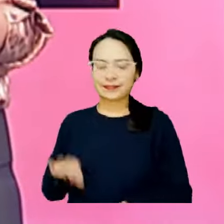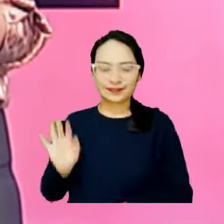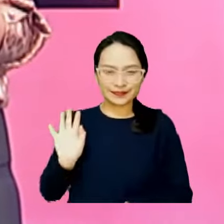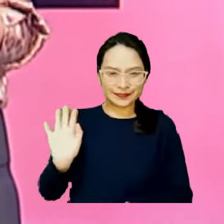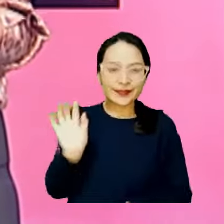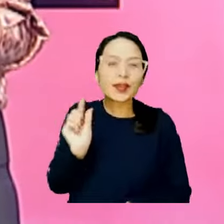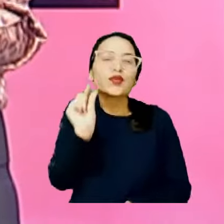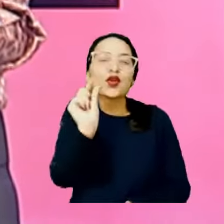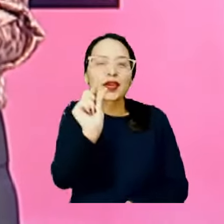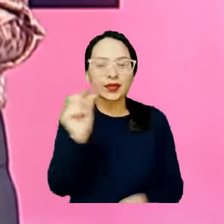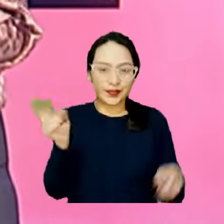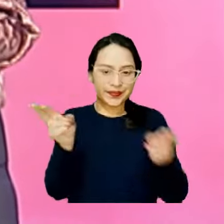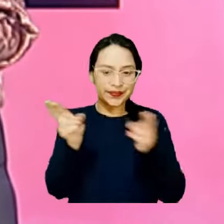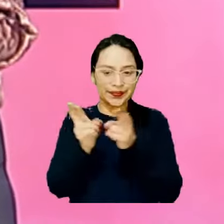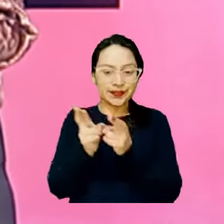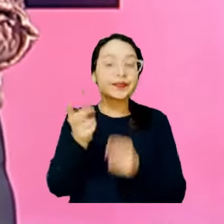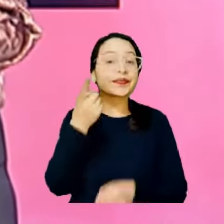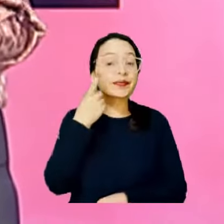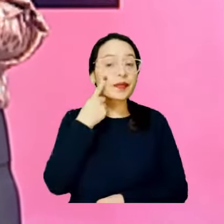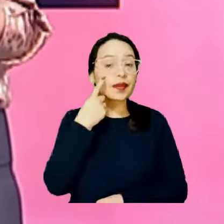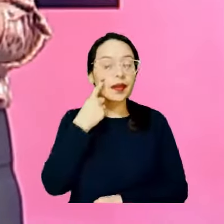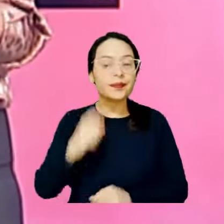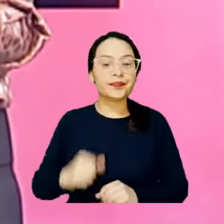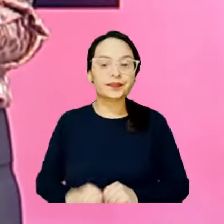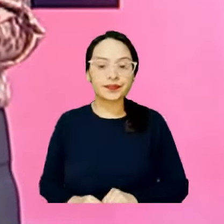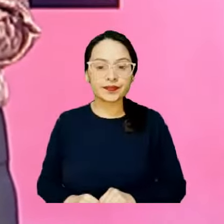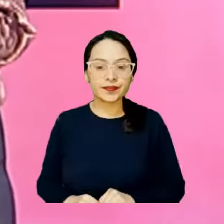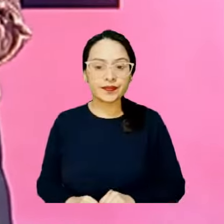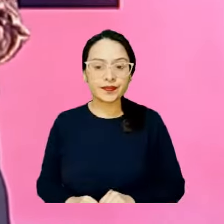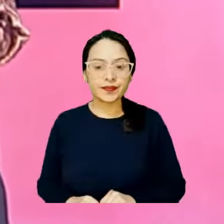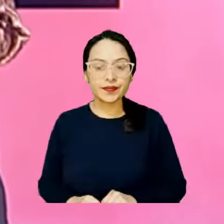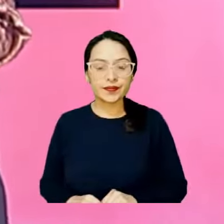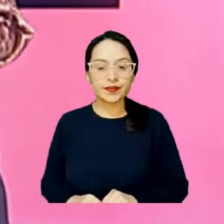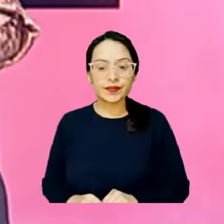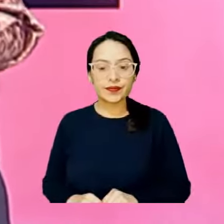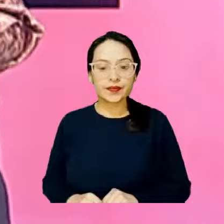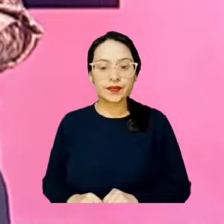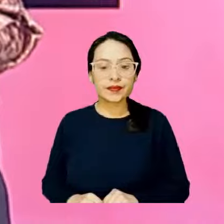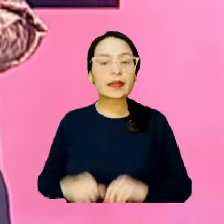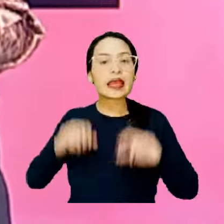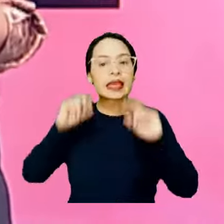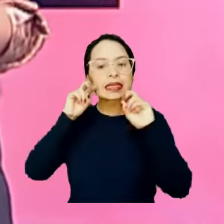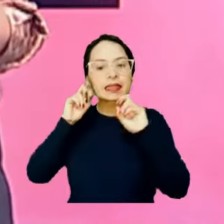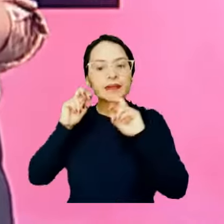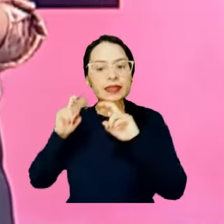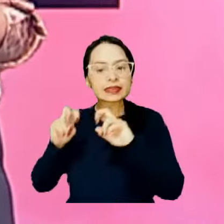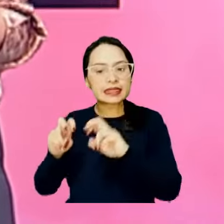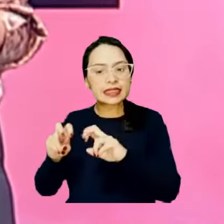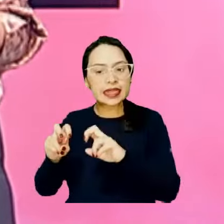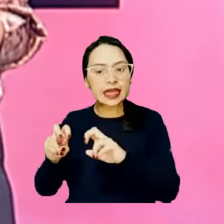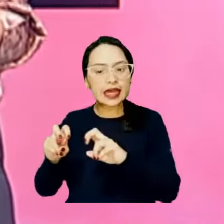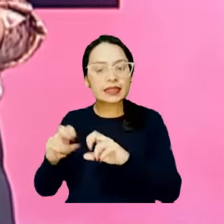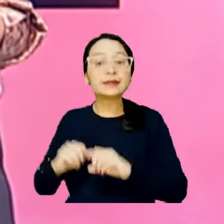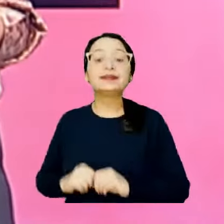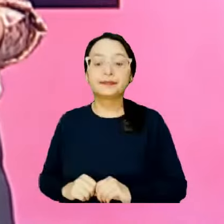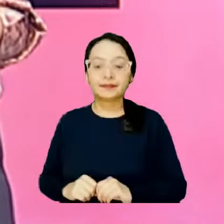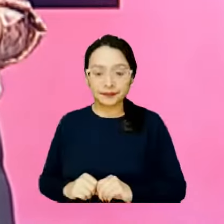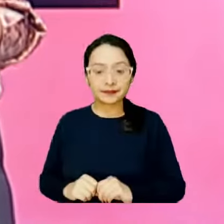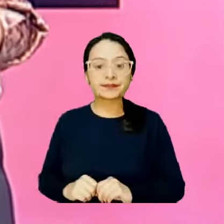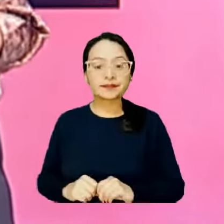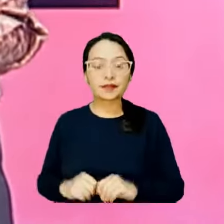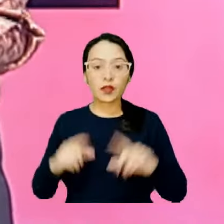ir también con nuestros titulares. La pericia incluye fotografías, 100 fotografías de páginas de esta gente, incluye fotografías